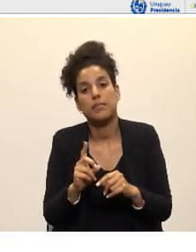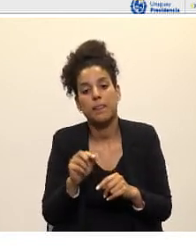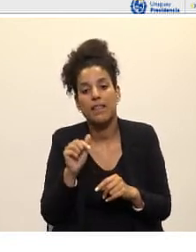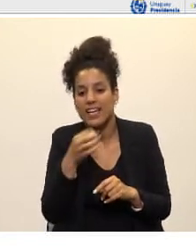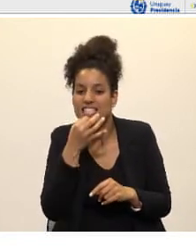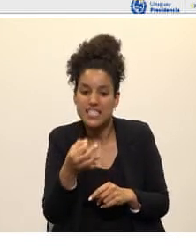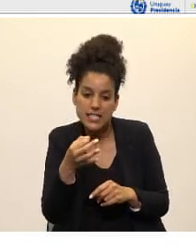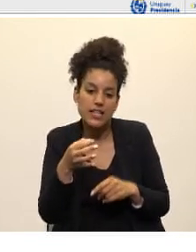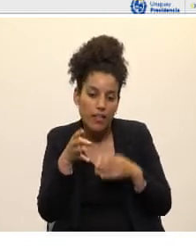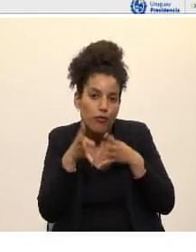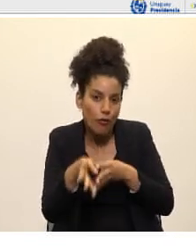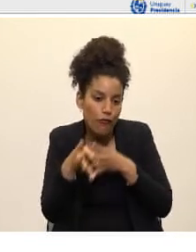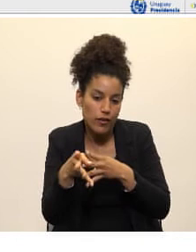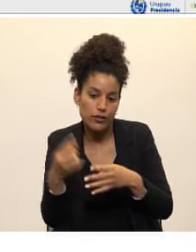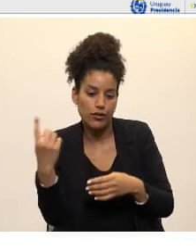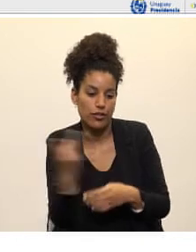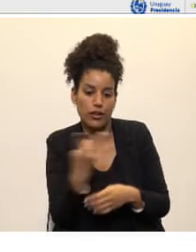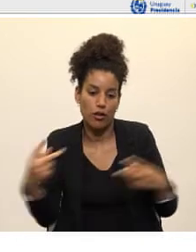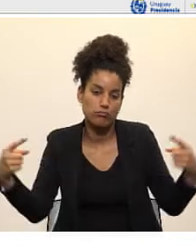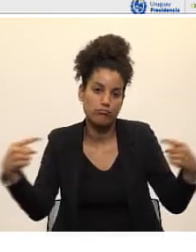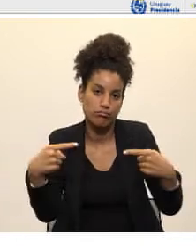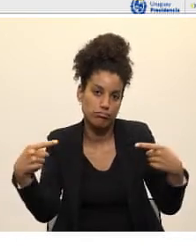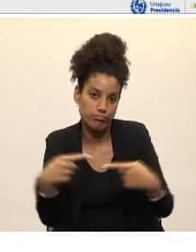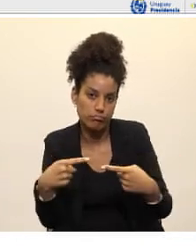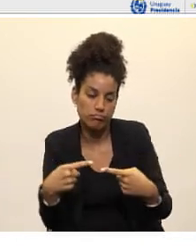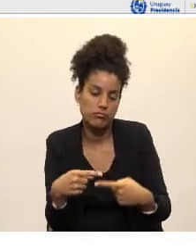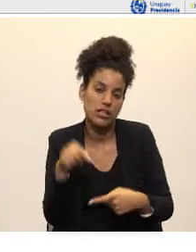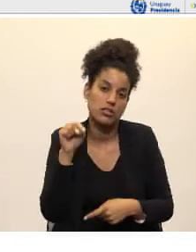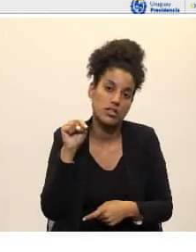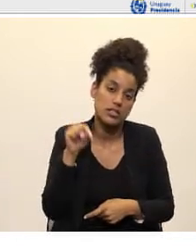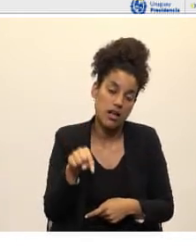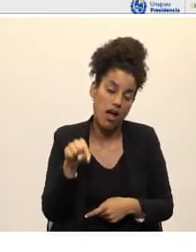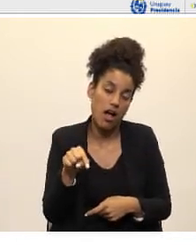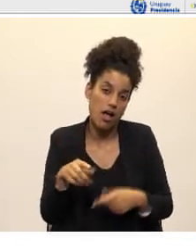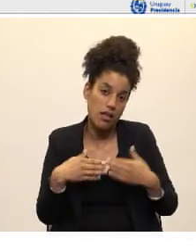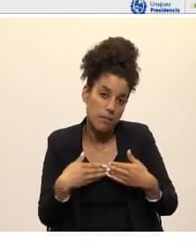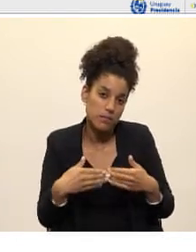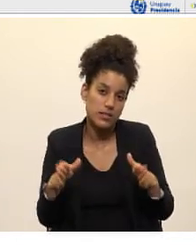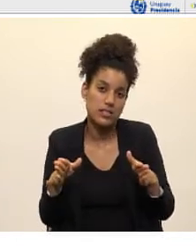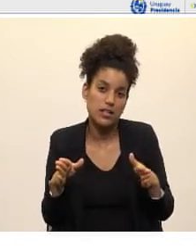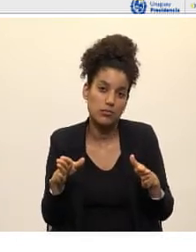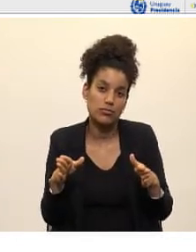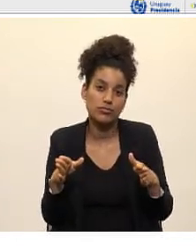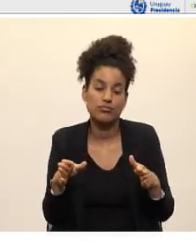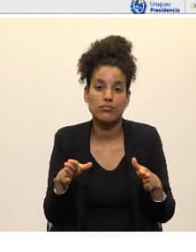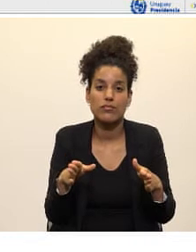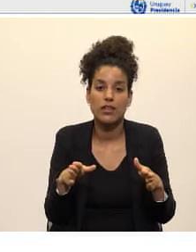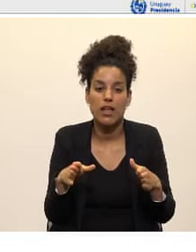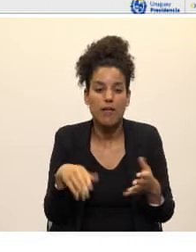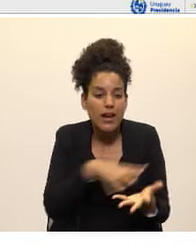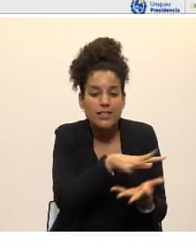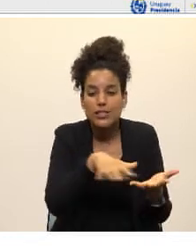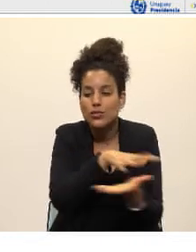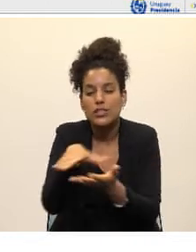de conflicto entre oponentes. Entonces, si en ese primer punto de dónde estamos, mapeamos los territorios, los